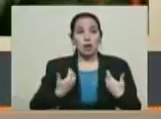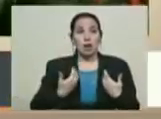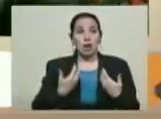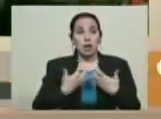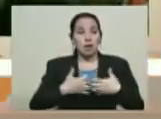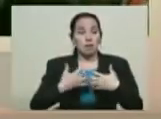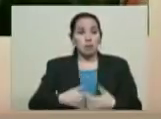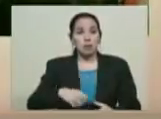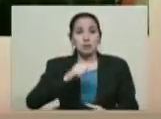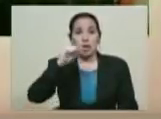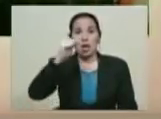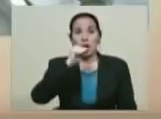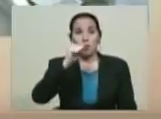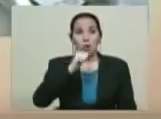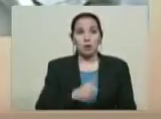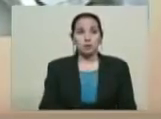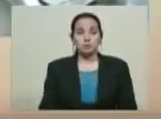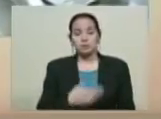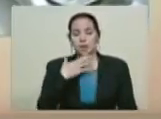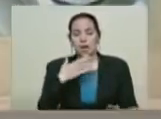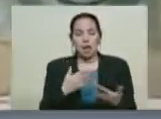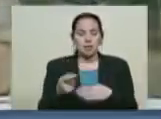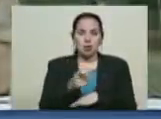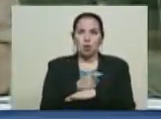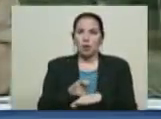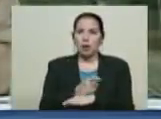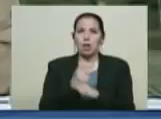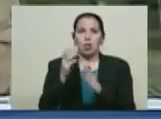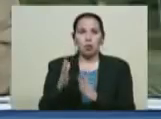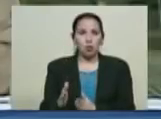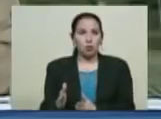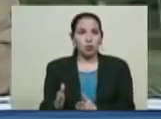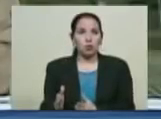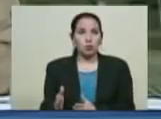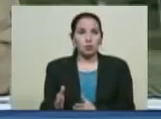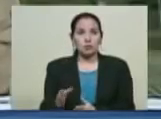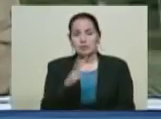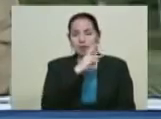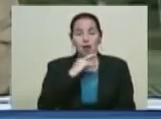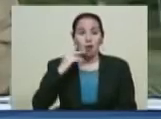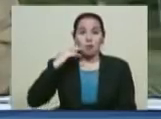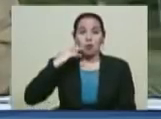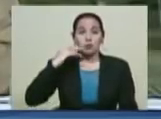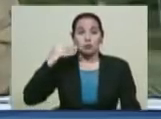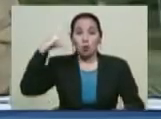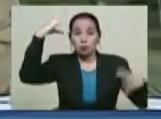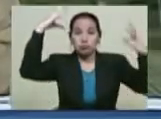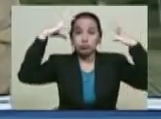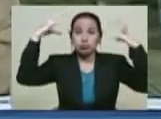viva. Gracias, gobernador, hermano. Sabroso ese chapuzón.